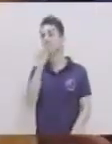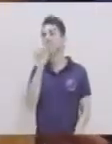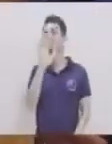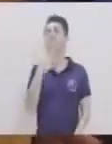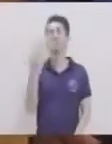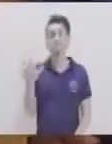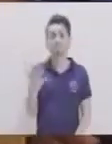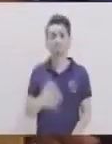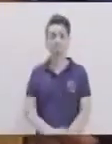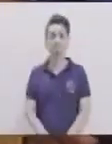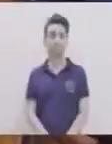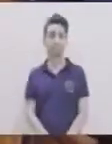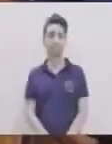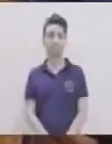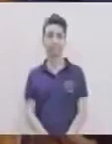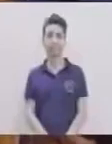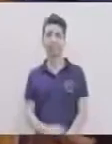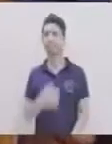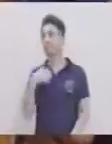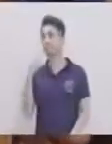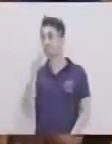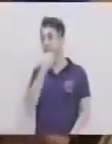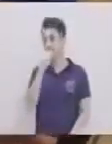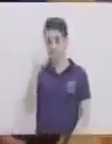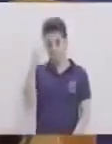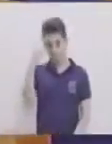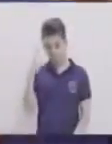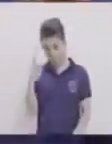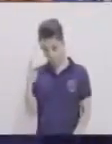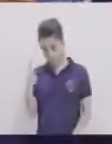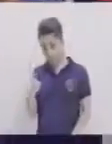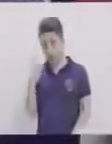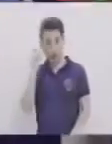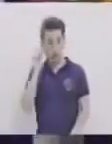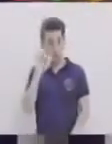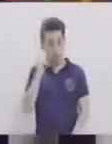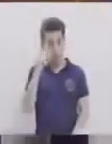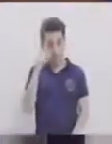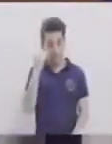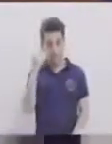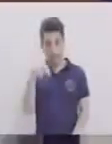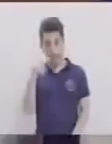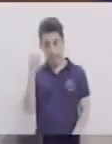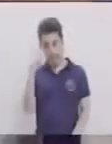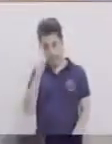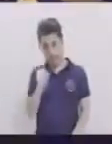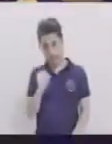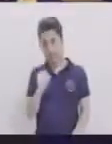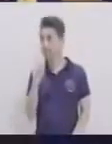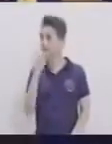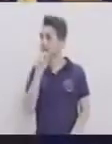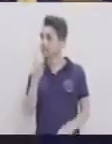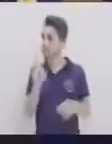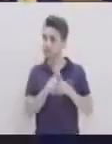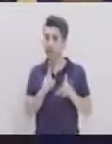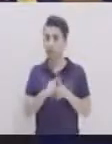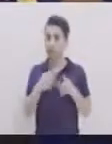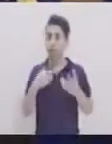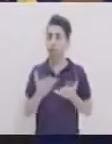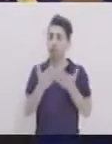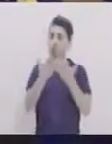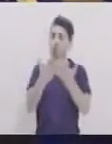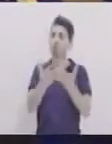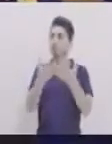En el cantito vamos a mencionar tanto a los guardianes de nuestras fuentes hídricas y también